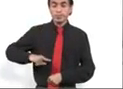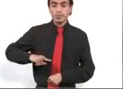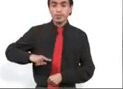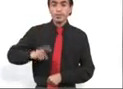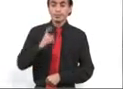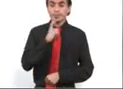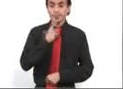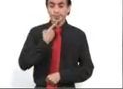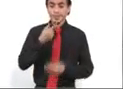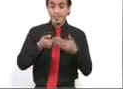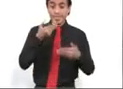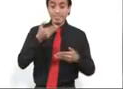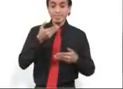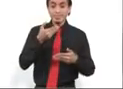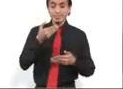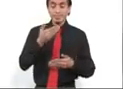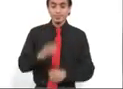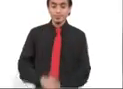Obrador,